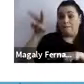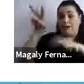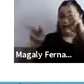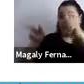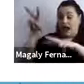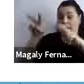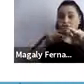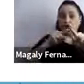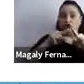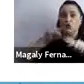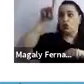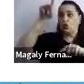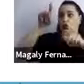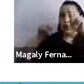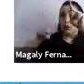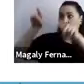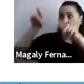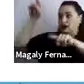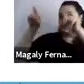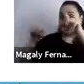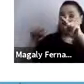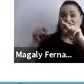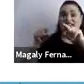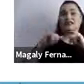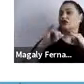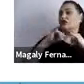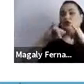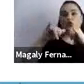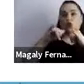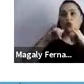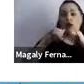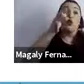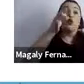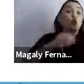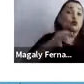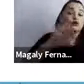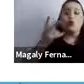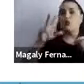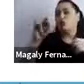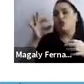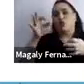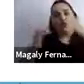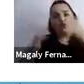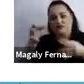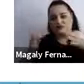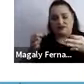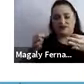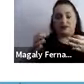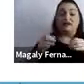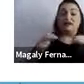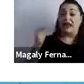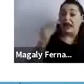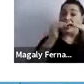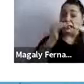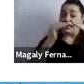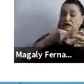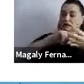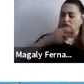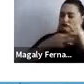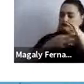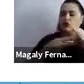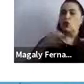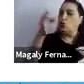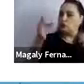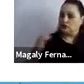curvas de desigualdad es justa o no es justa. La equidad etimológicamente tiene que ver con el concepto de justicia,